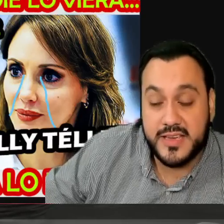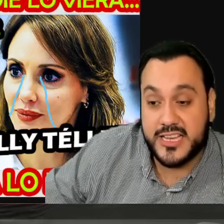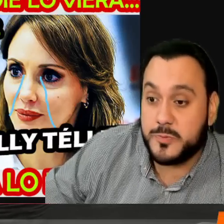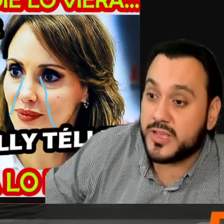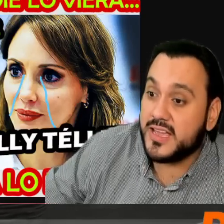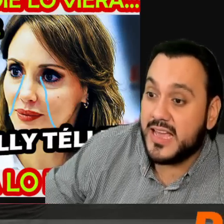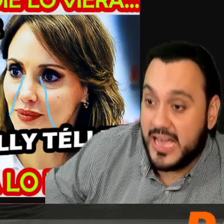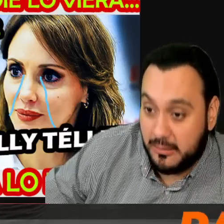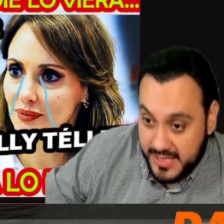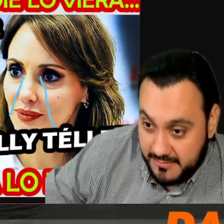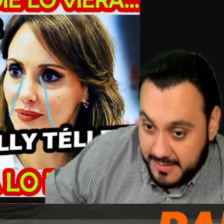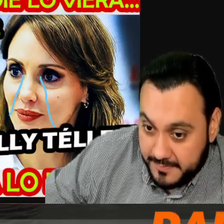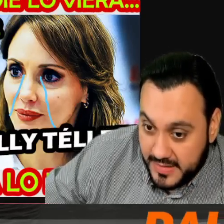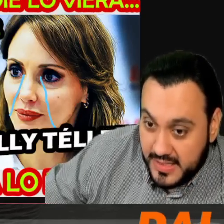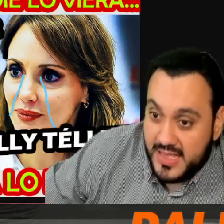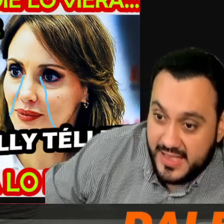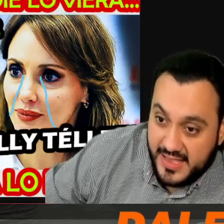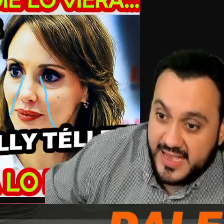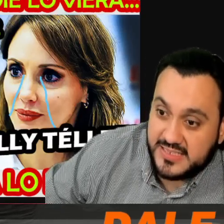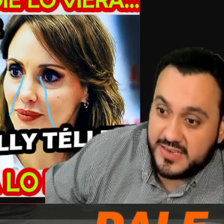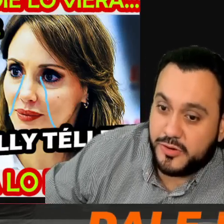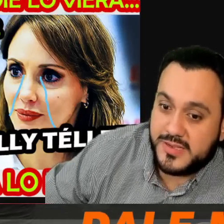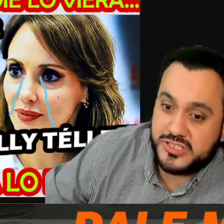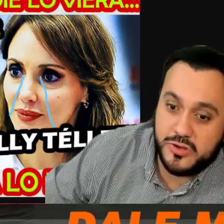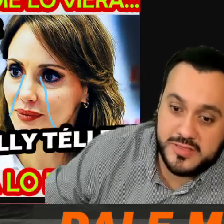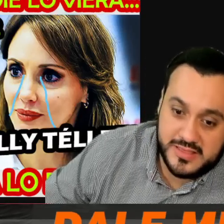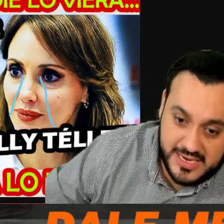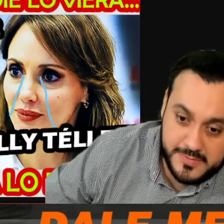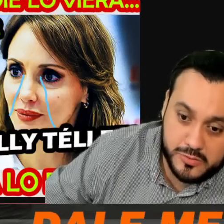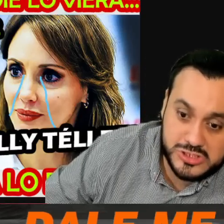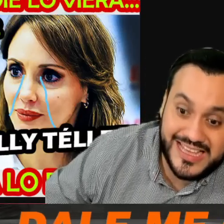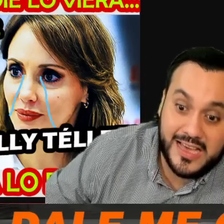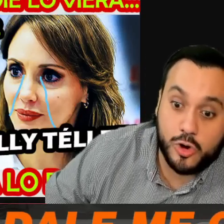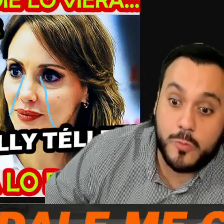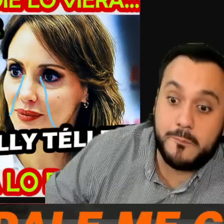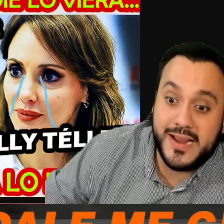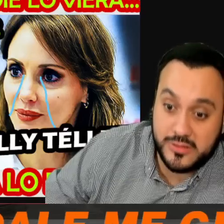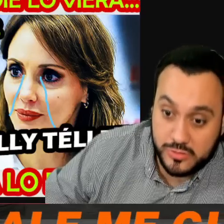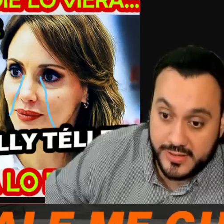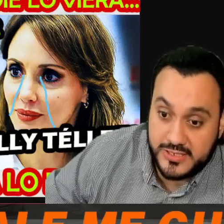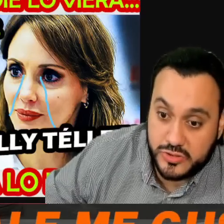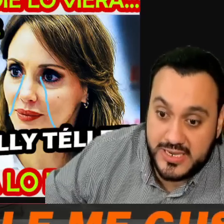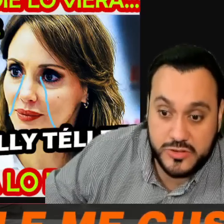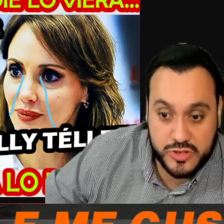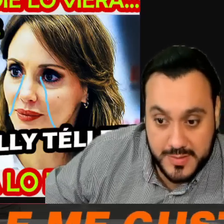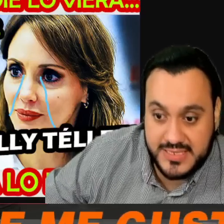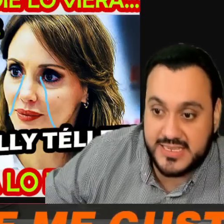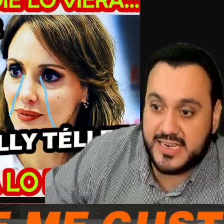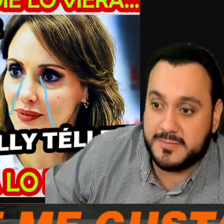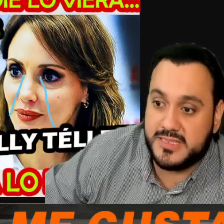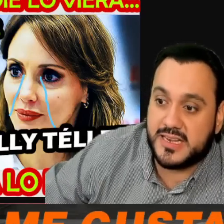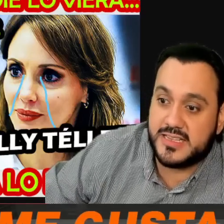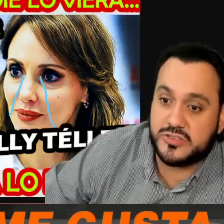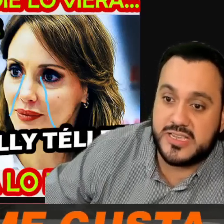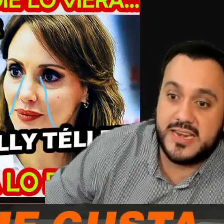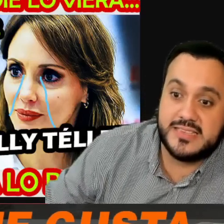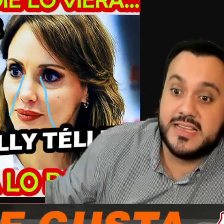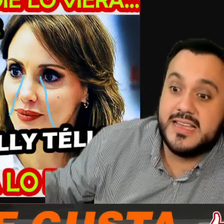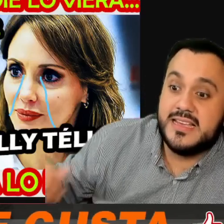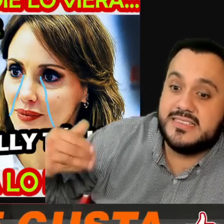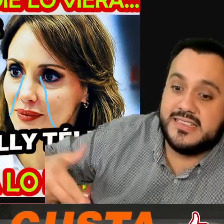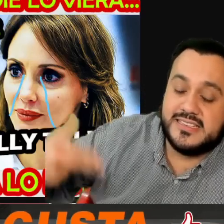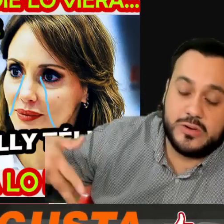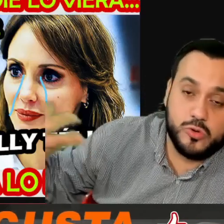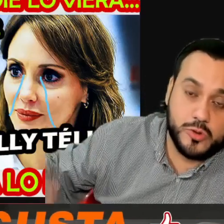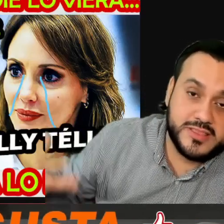es porque agua lleva esta información dale me gusta comparten tus redes sociales suscríbete este canal benditas redes sociales